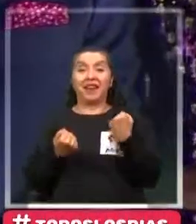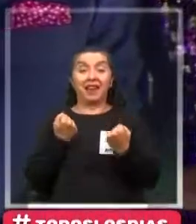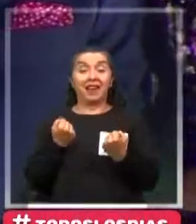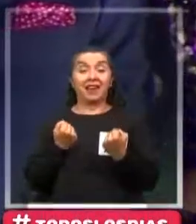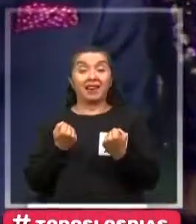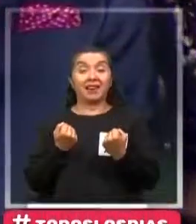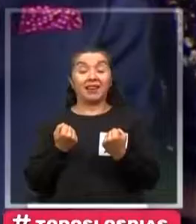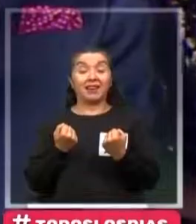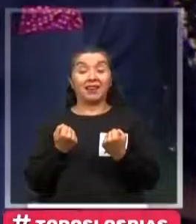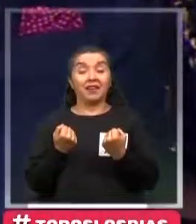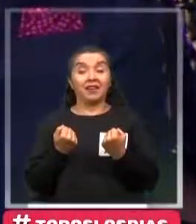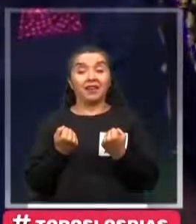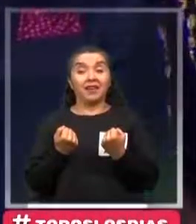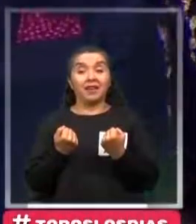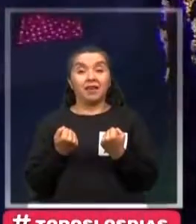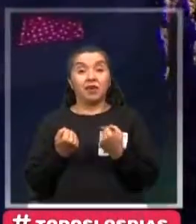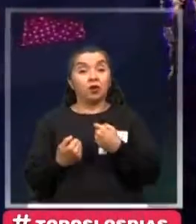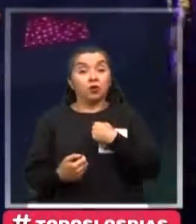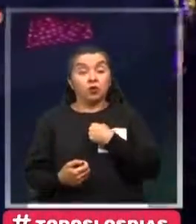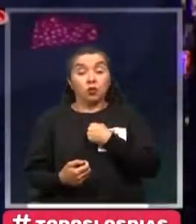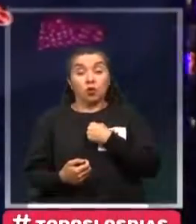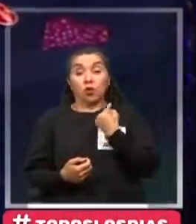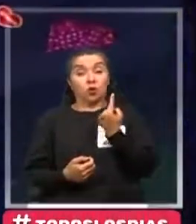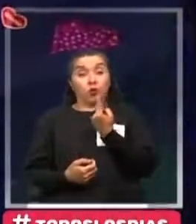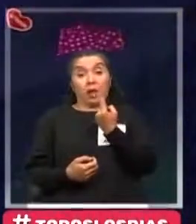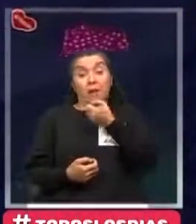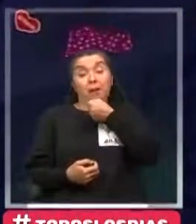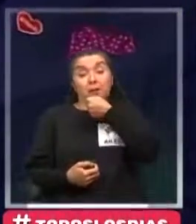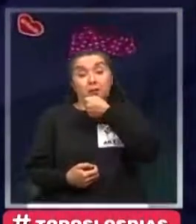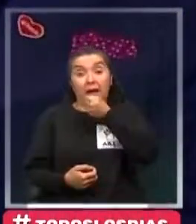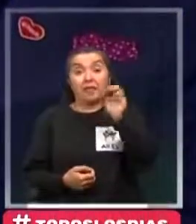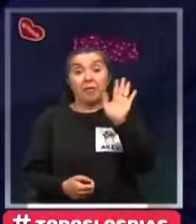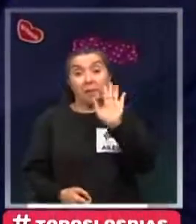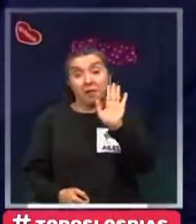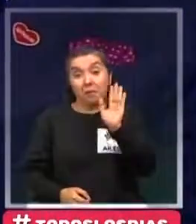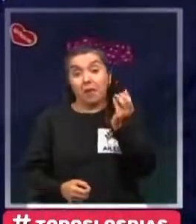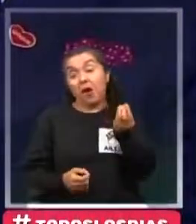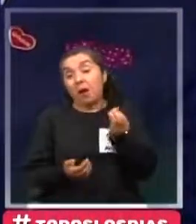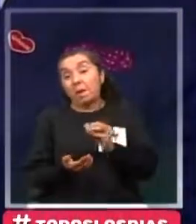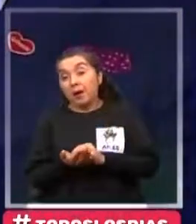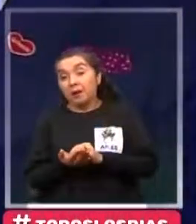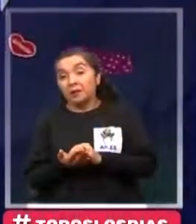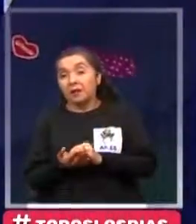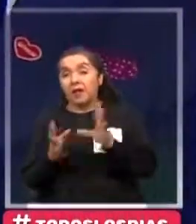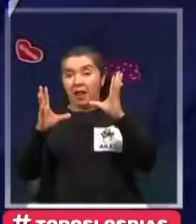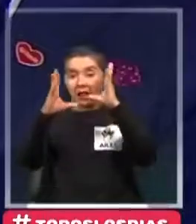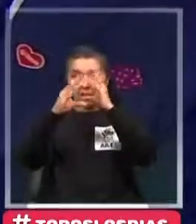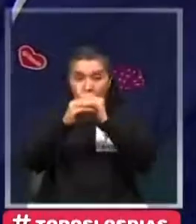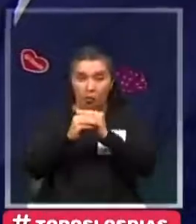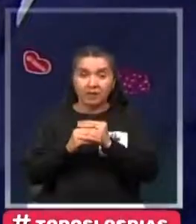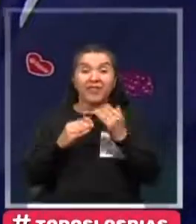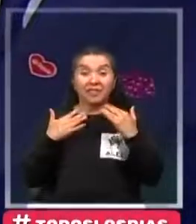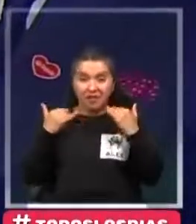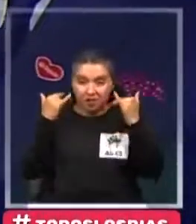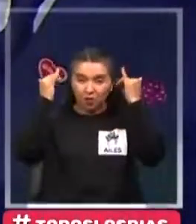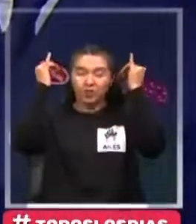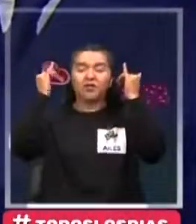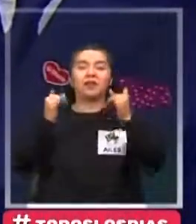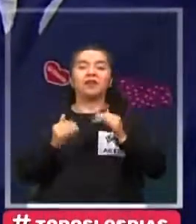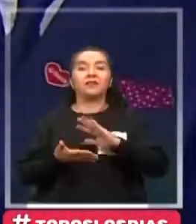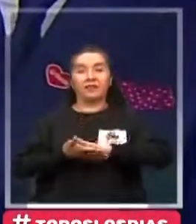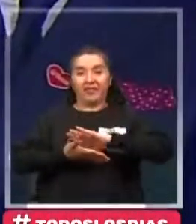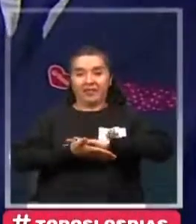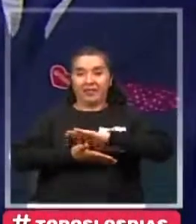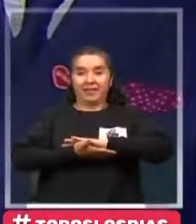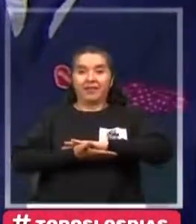yo solamente, al despedir, ya que estuve un poco más ahora aquí en la noche, también disfrutando de esta